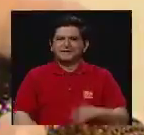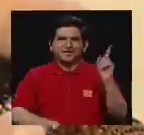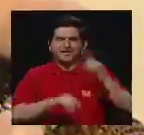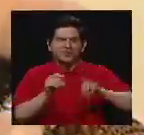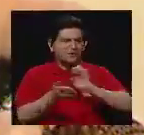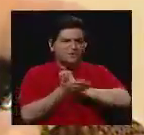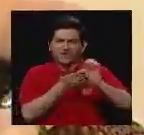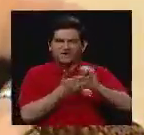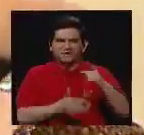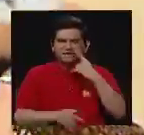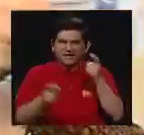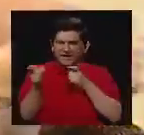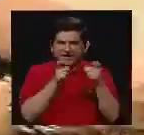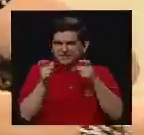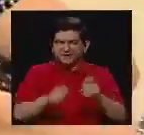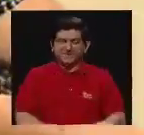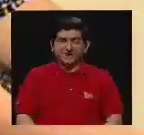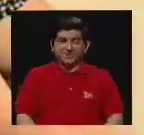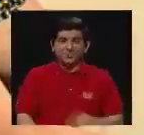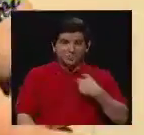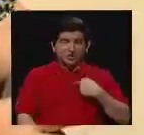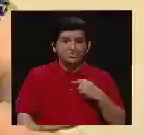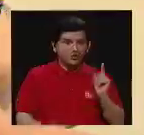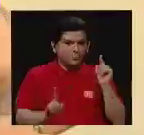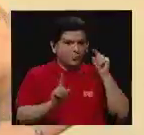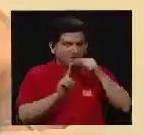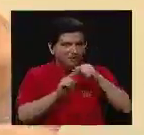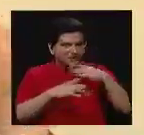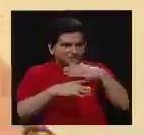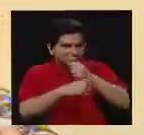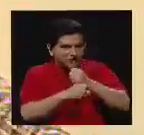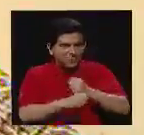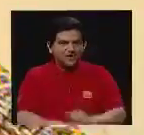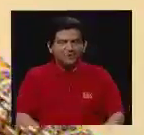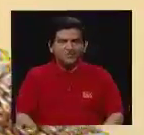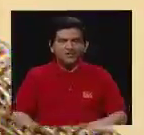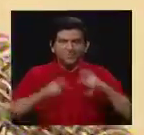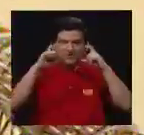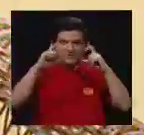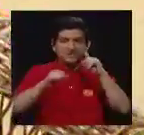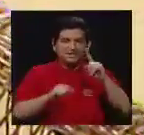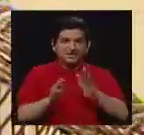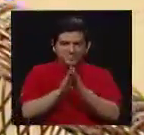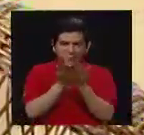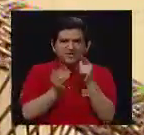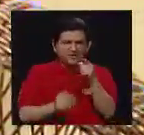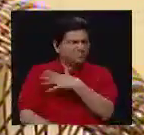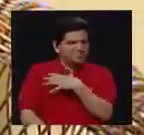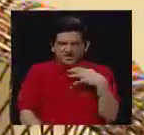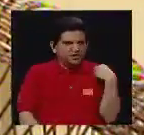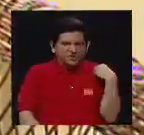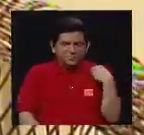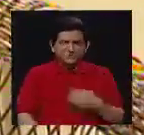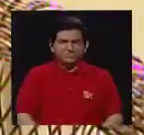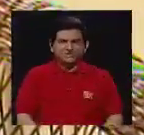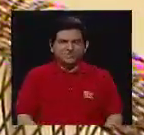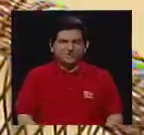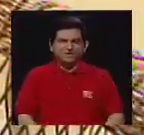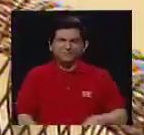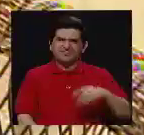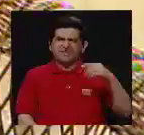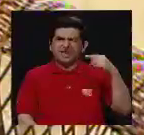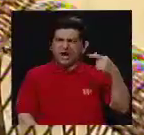Es inevitable el patriarcado, y a propósito estoy retomando el título de un libro que yo sé que te cae muy mal,